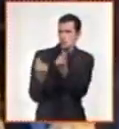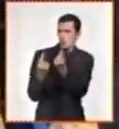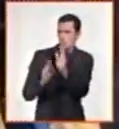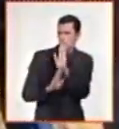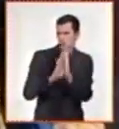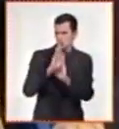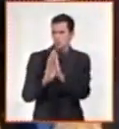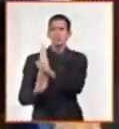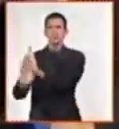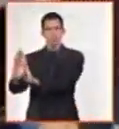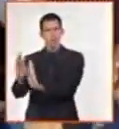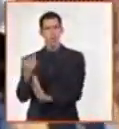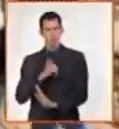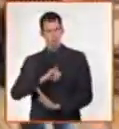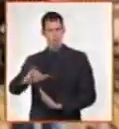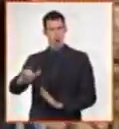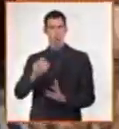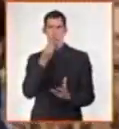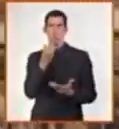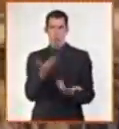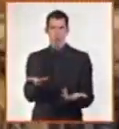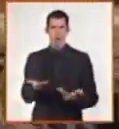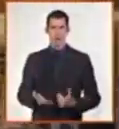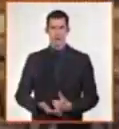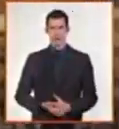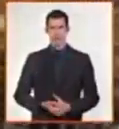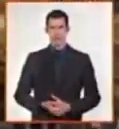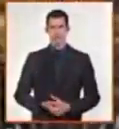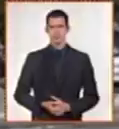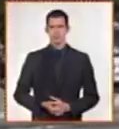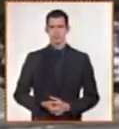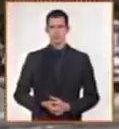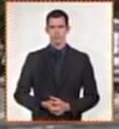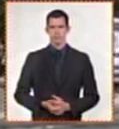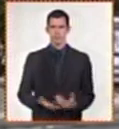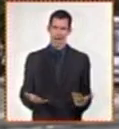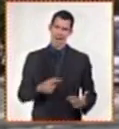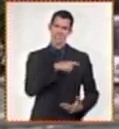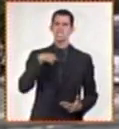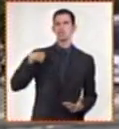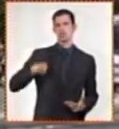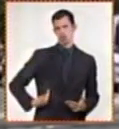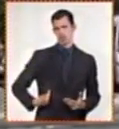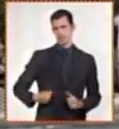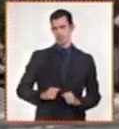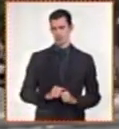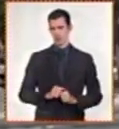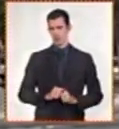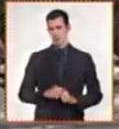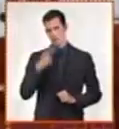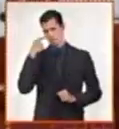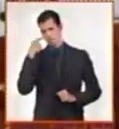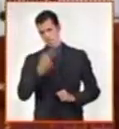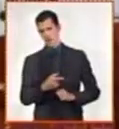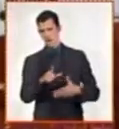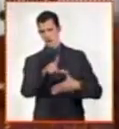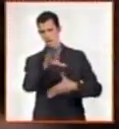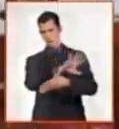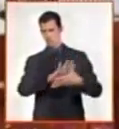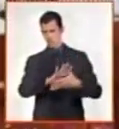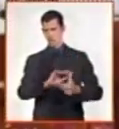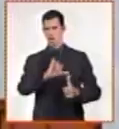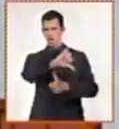las dificultades propias, China proporciona a los países latinoamericanos y caribeños una gran cantidad de